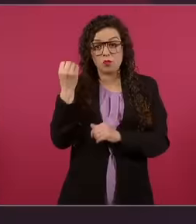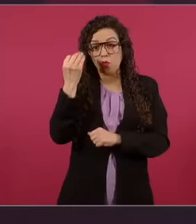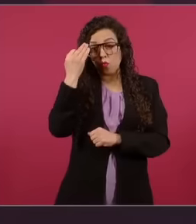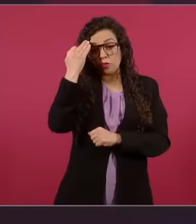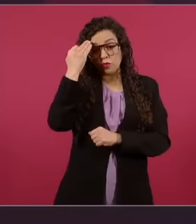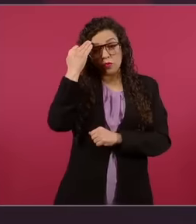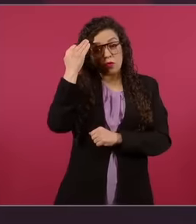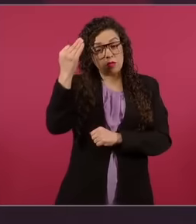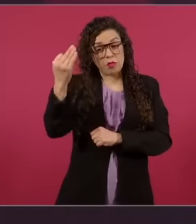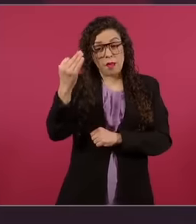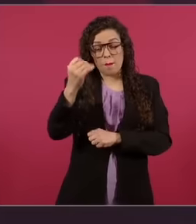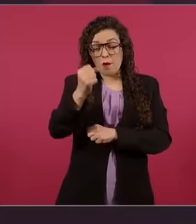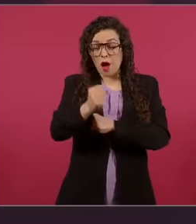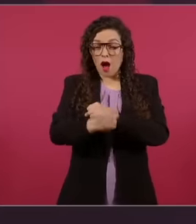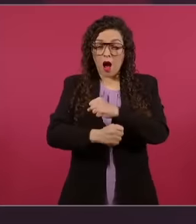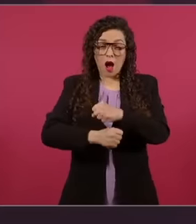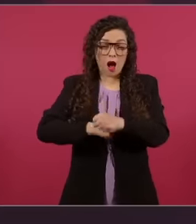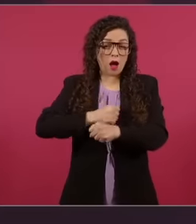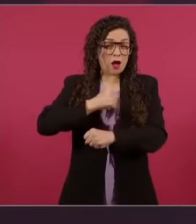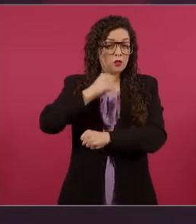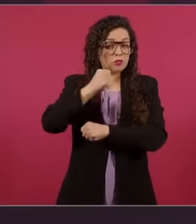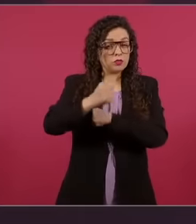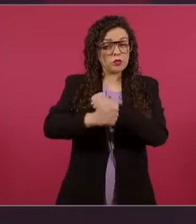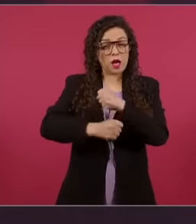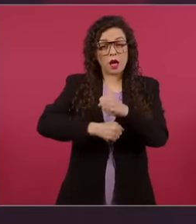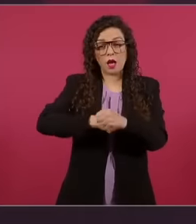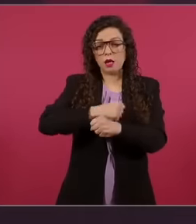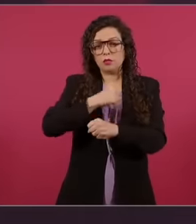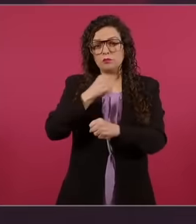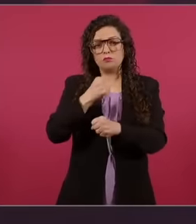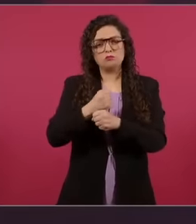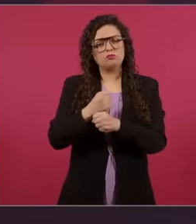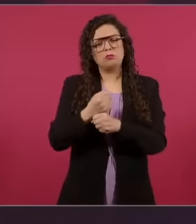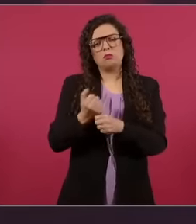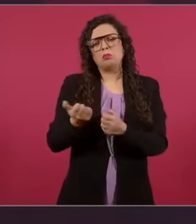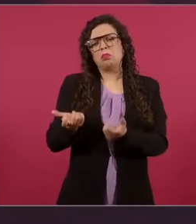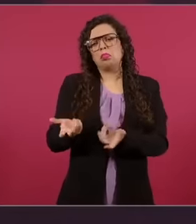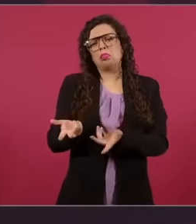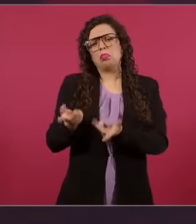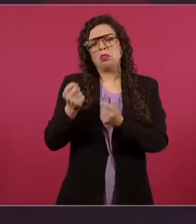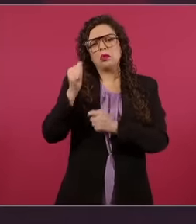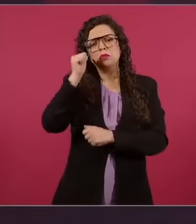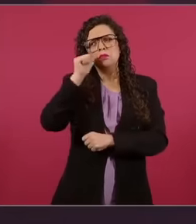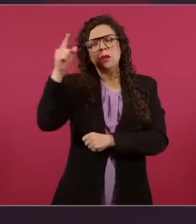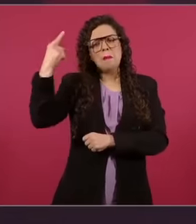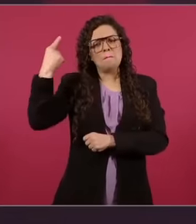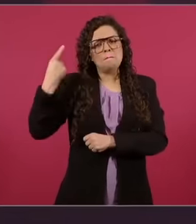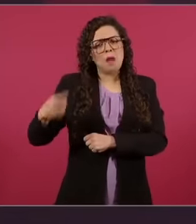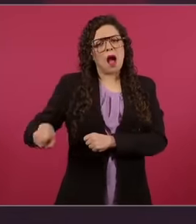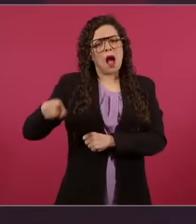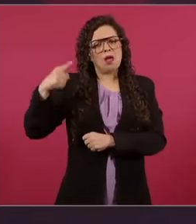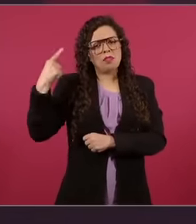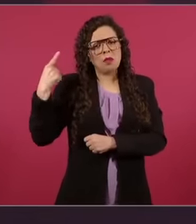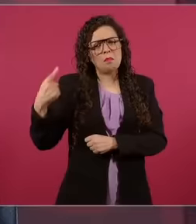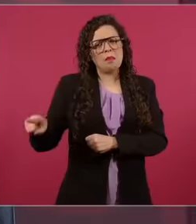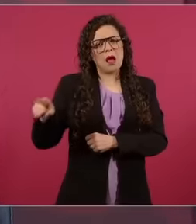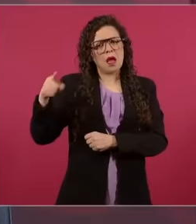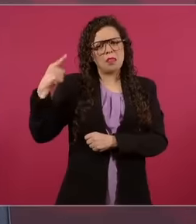porque estaban acostumbrados a imponerse los de